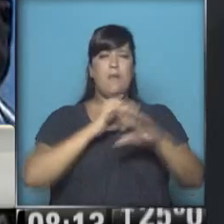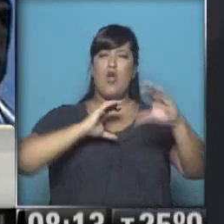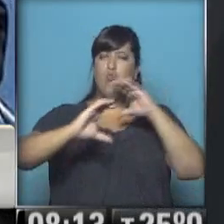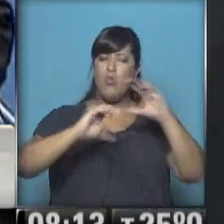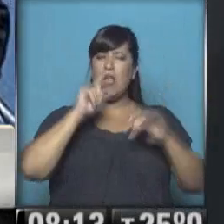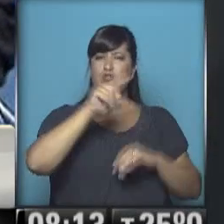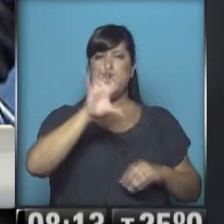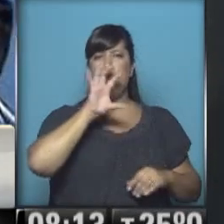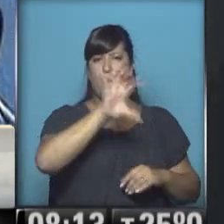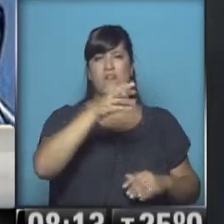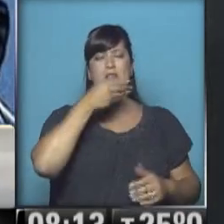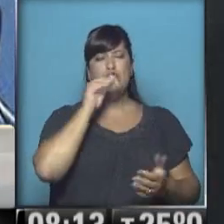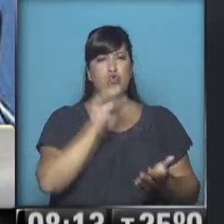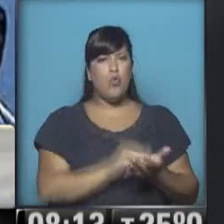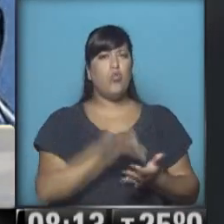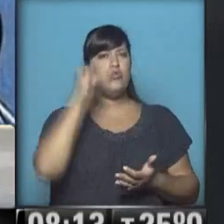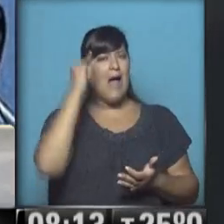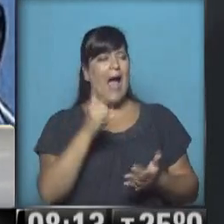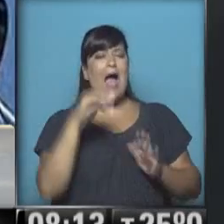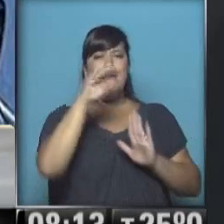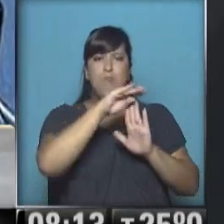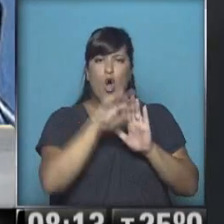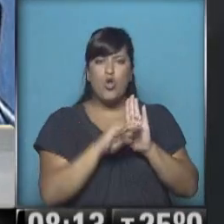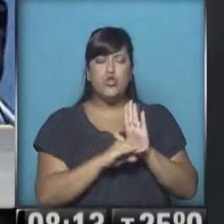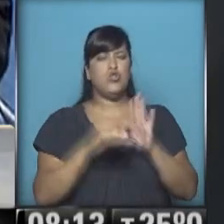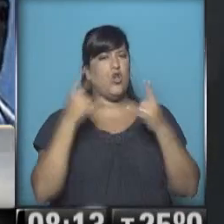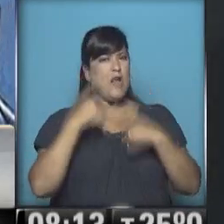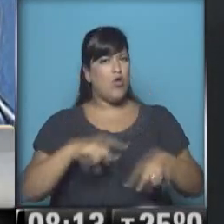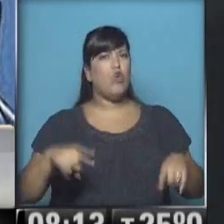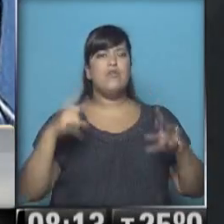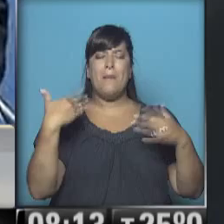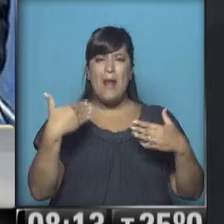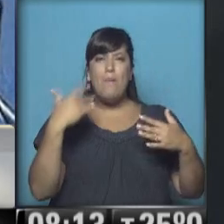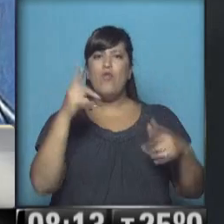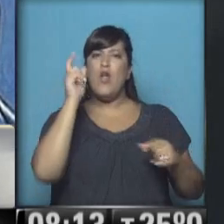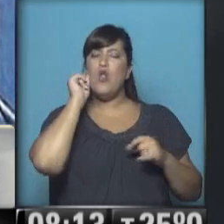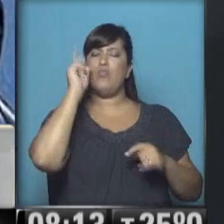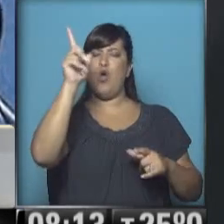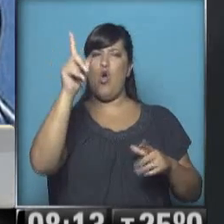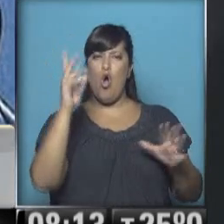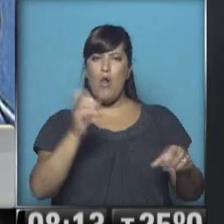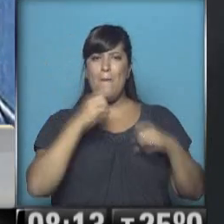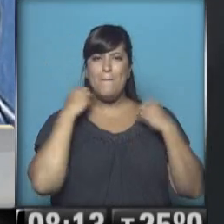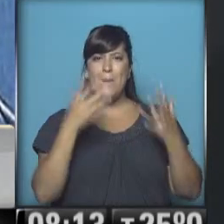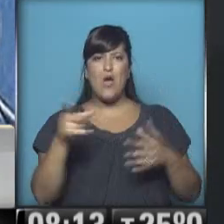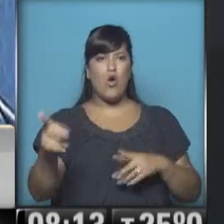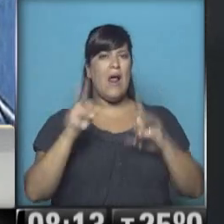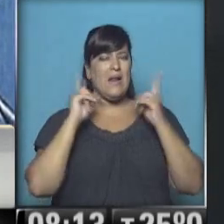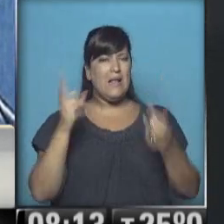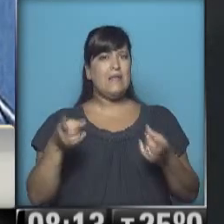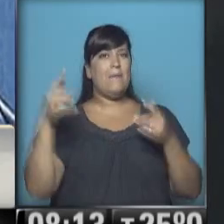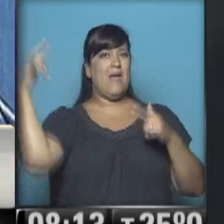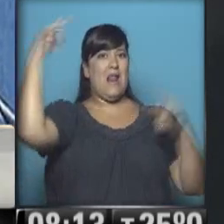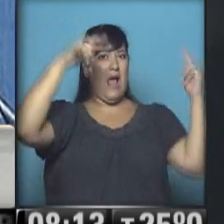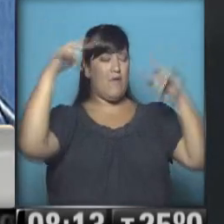provincia. Se dan ciertas condiciones para la mejora del acercamiento y la posibilidad de uso de los